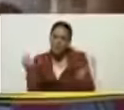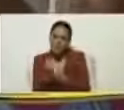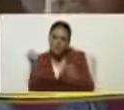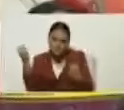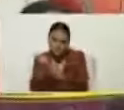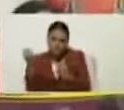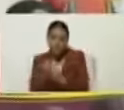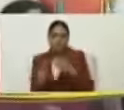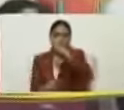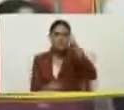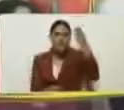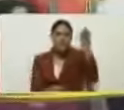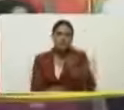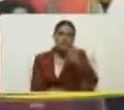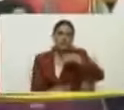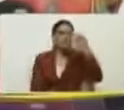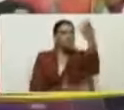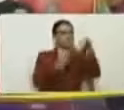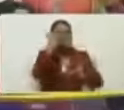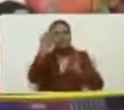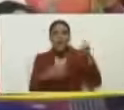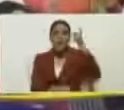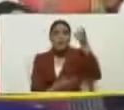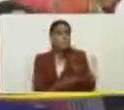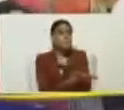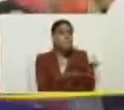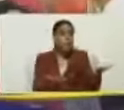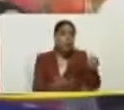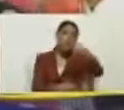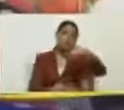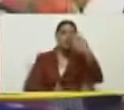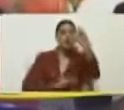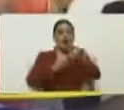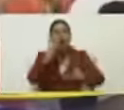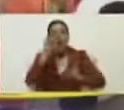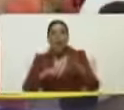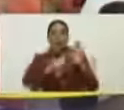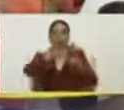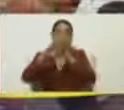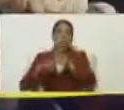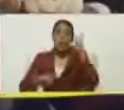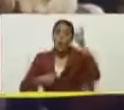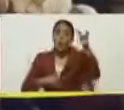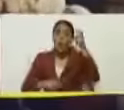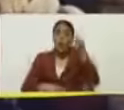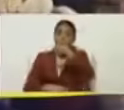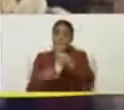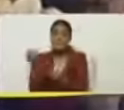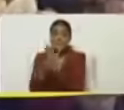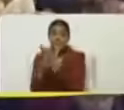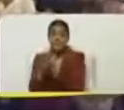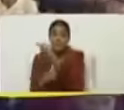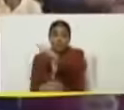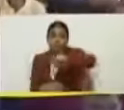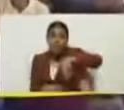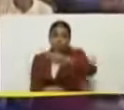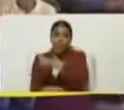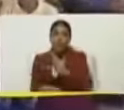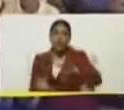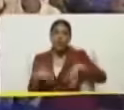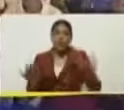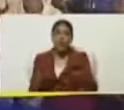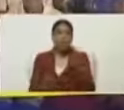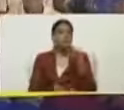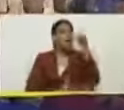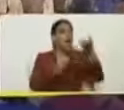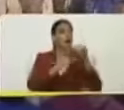es un clamor del pueblo venezolano, campesino y productor, es un clamor que el Ministerio